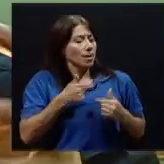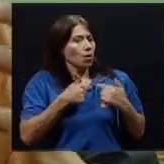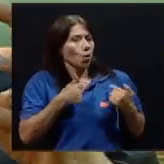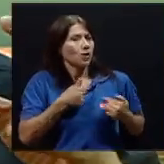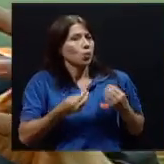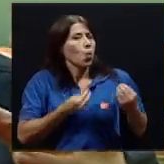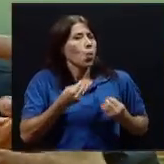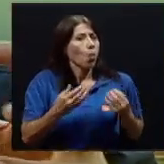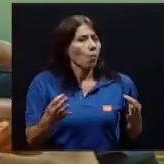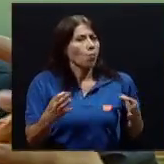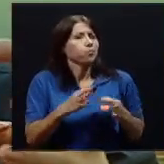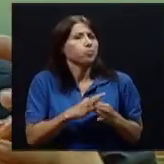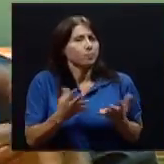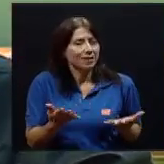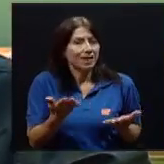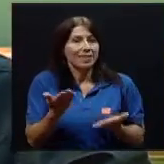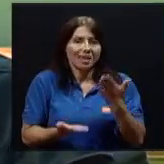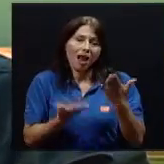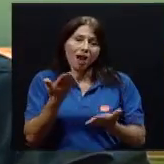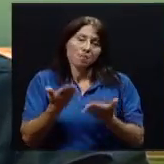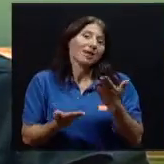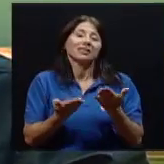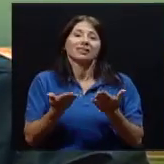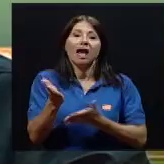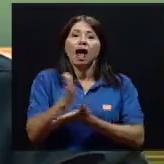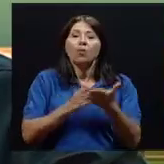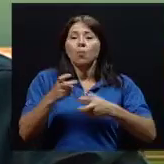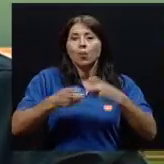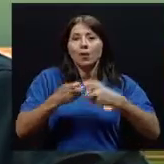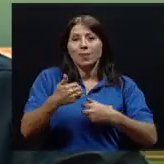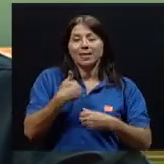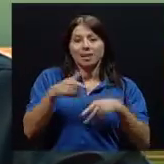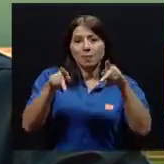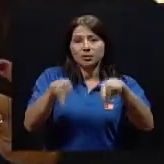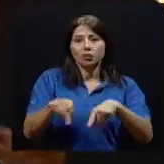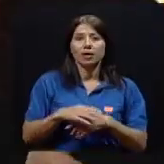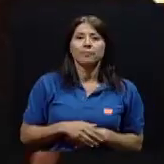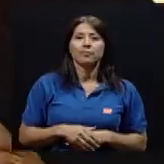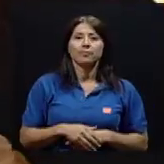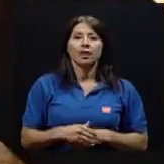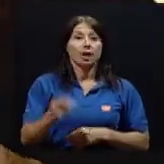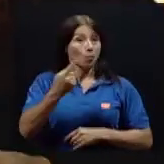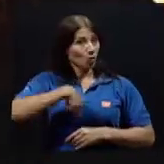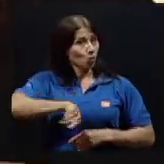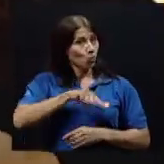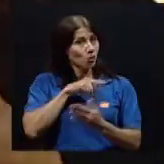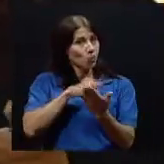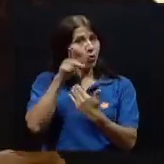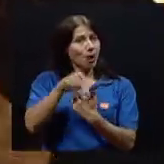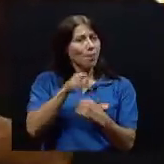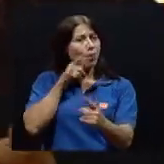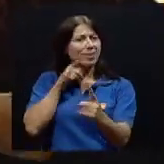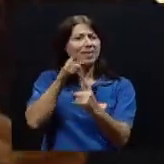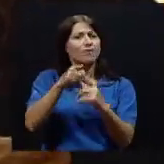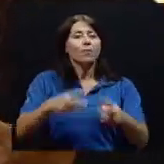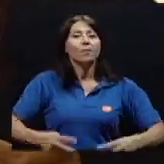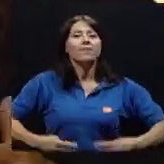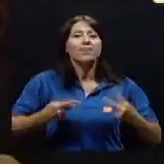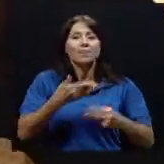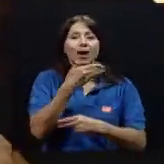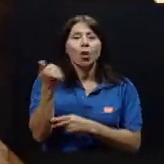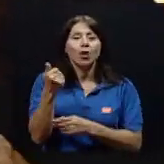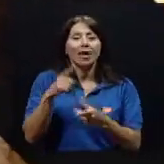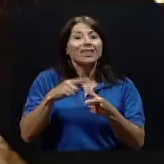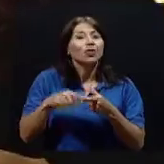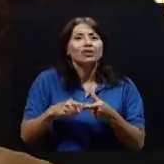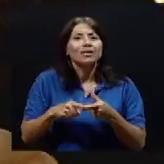ya coexistencia de disfunción de algodos. Como el objetivo de nuestro programa es vivir mejor, ¿qué pasa cuando a la persona ya se